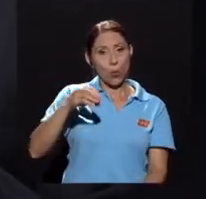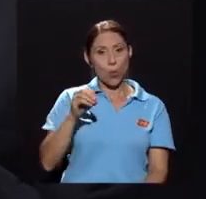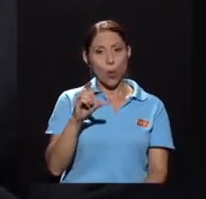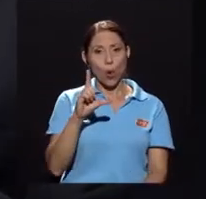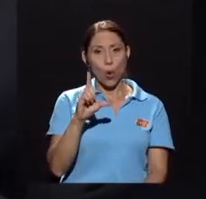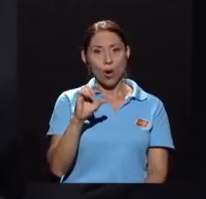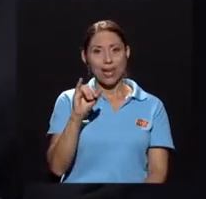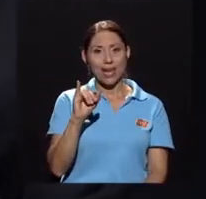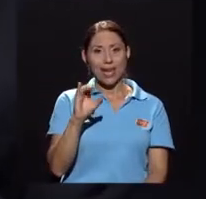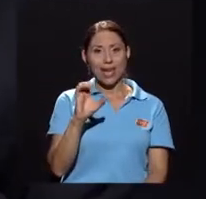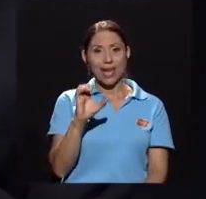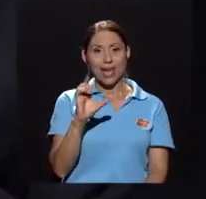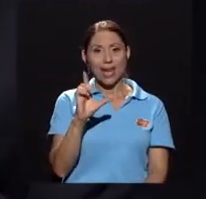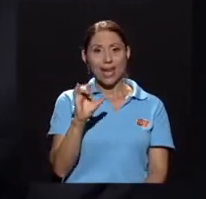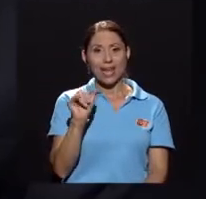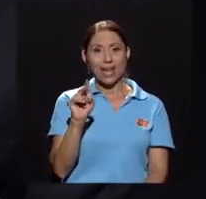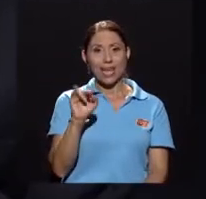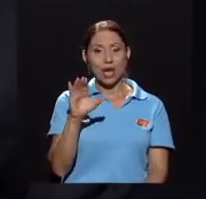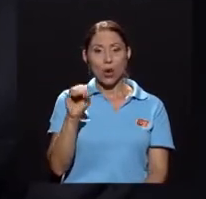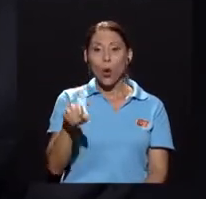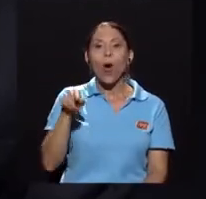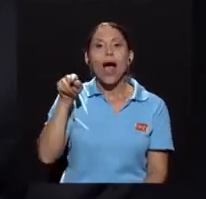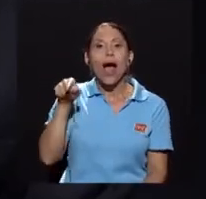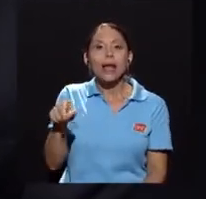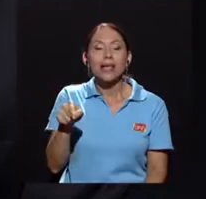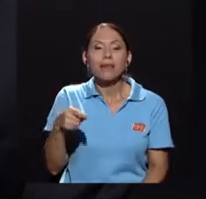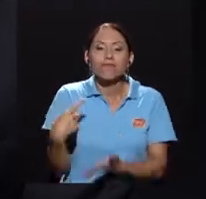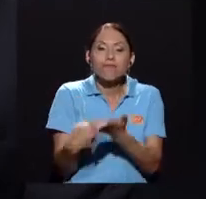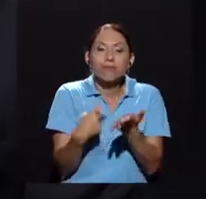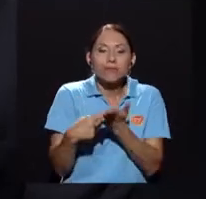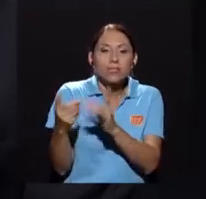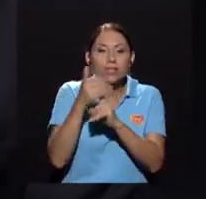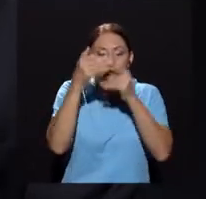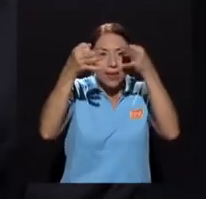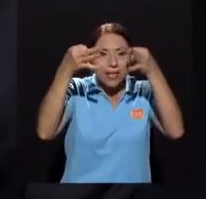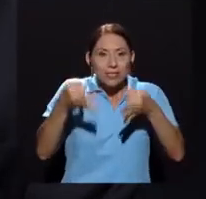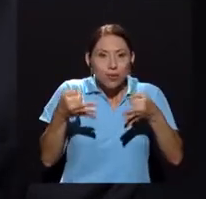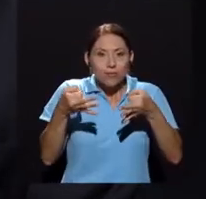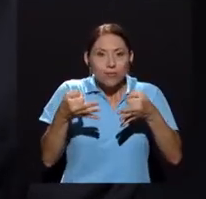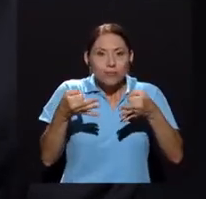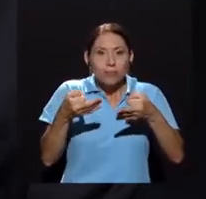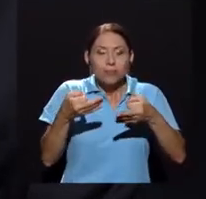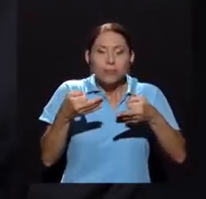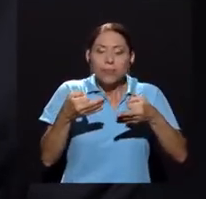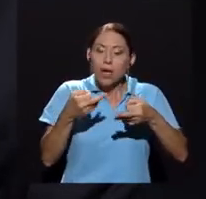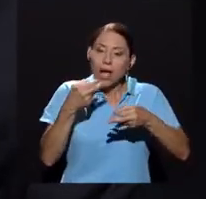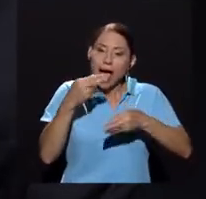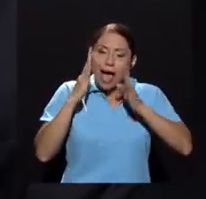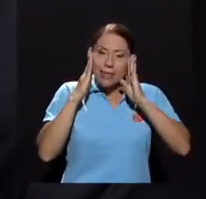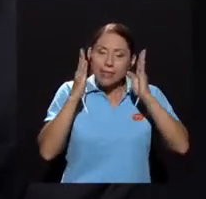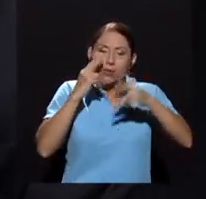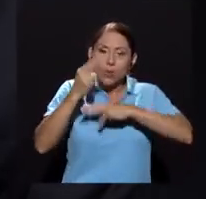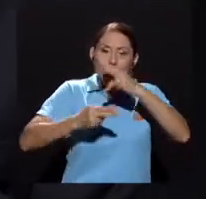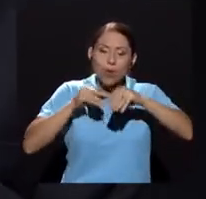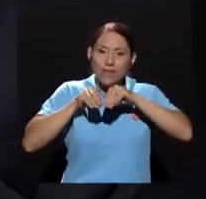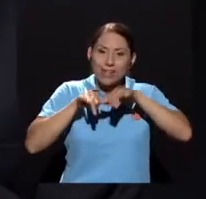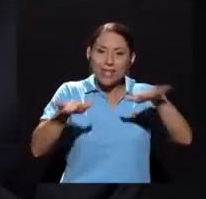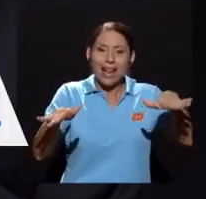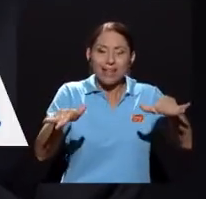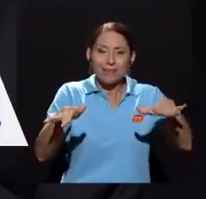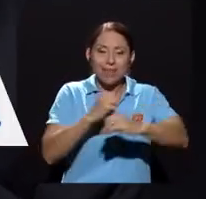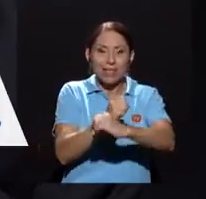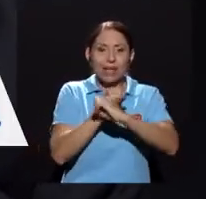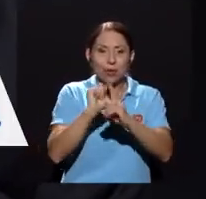se cocina la extensión de cobertura universal del seguro social el doctor miranda nos contaba que en las